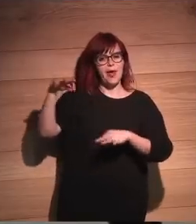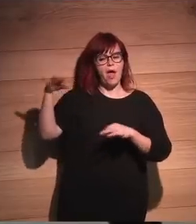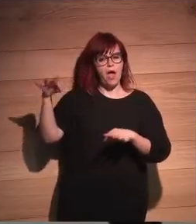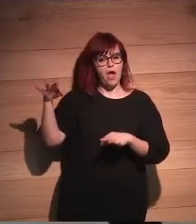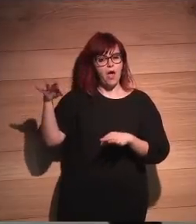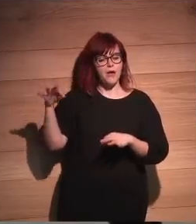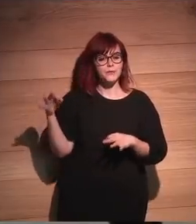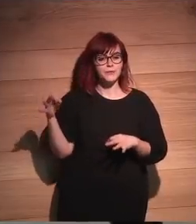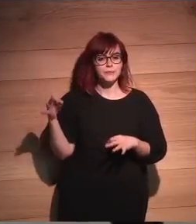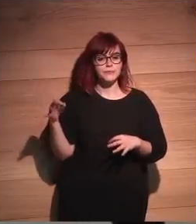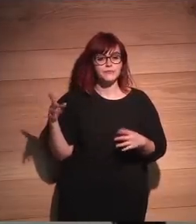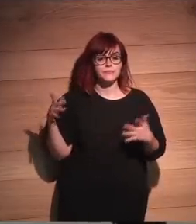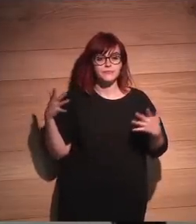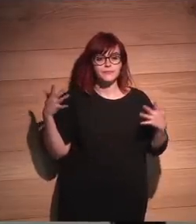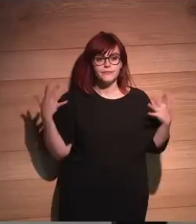fundamentalmente